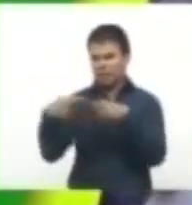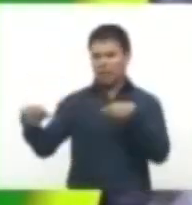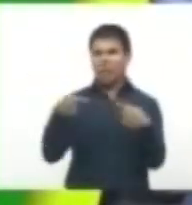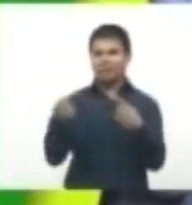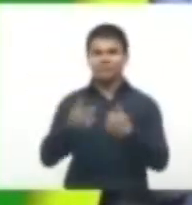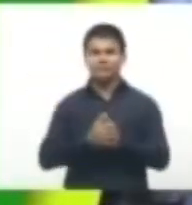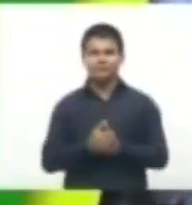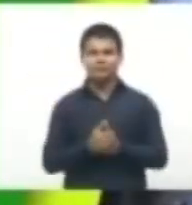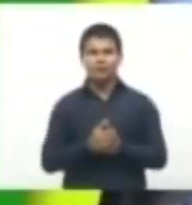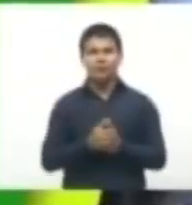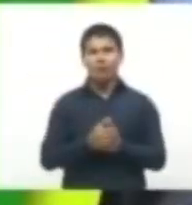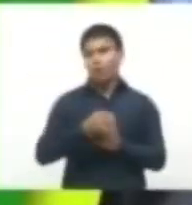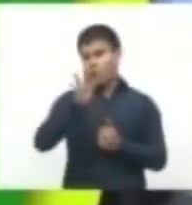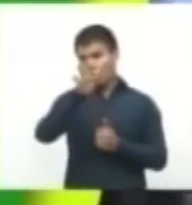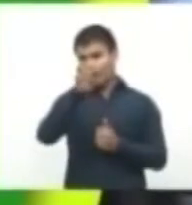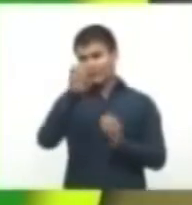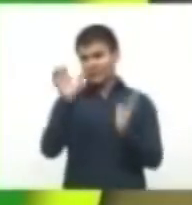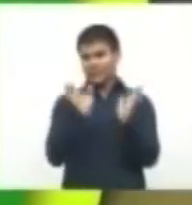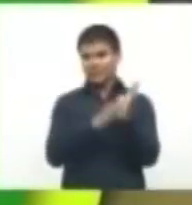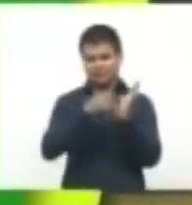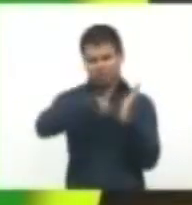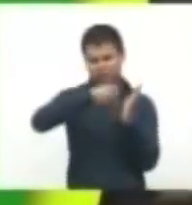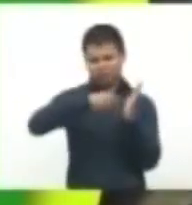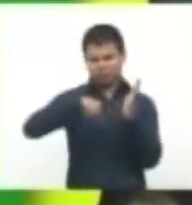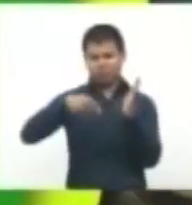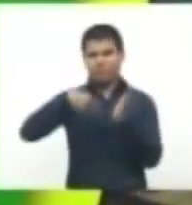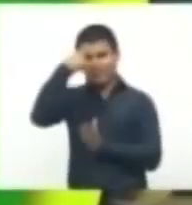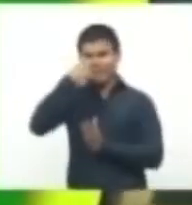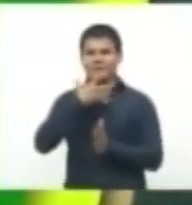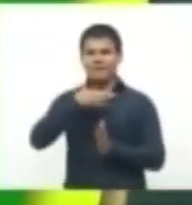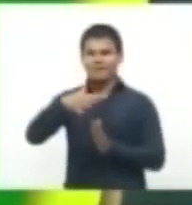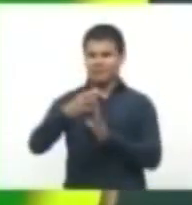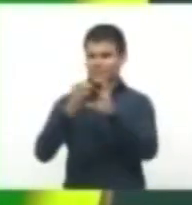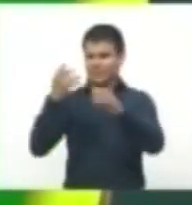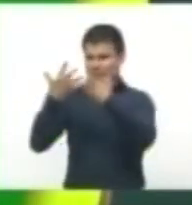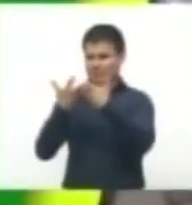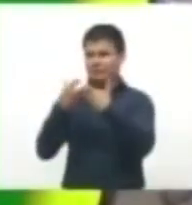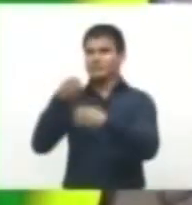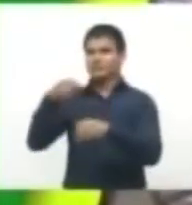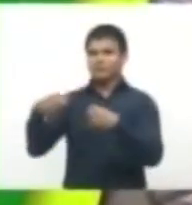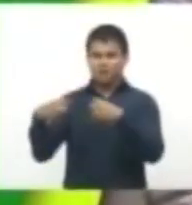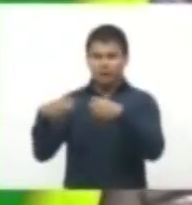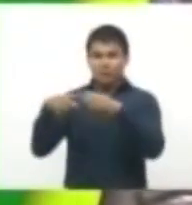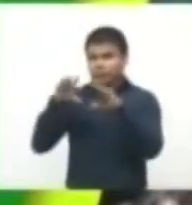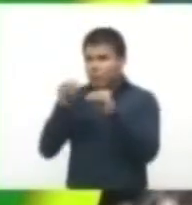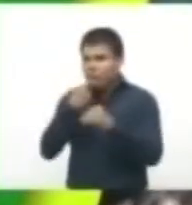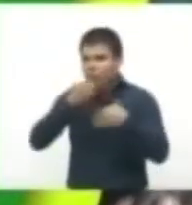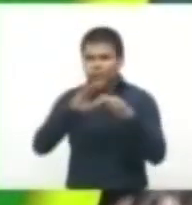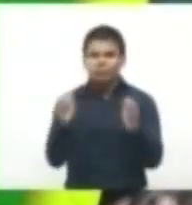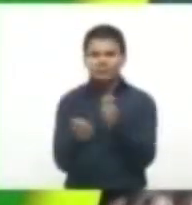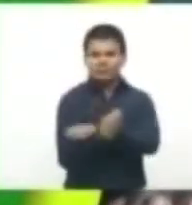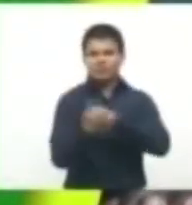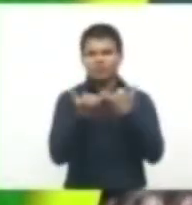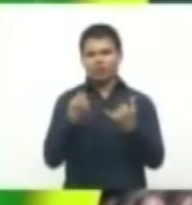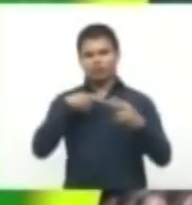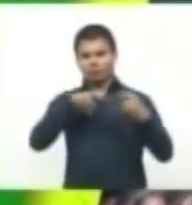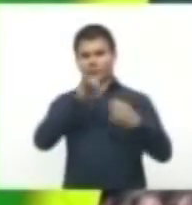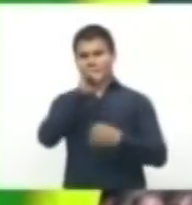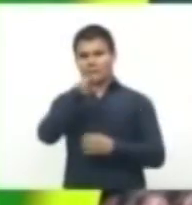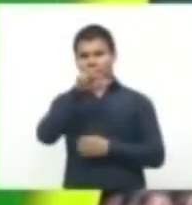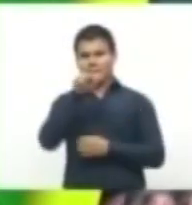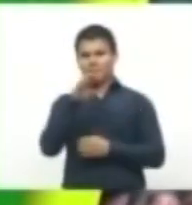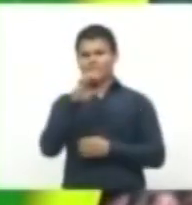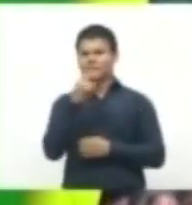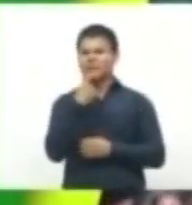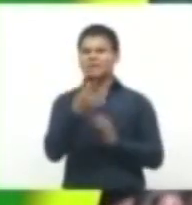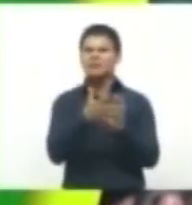Santa Marta para que Metroagua se vaya. Crece preocupación de la FARC por asesinato de líderes sociales. Iván Márquez, del secretariado de la